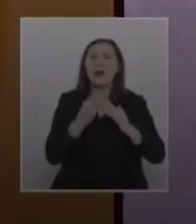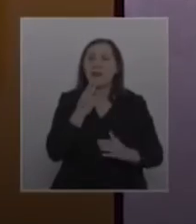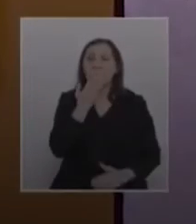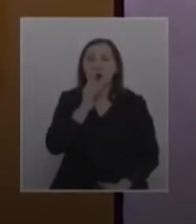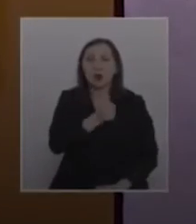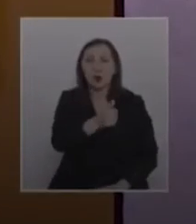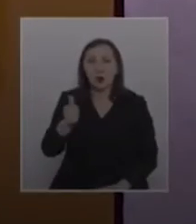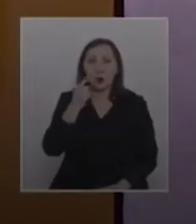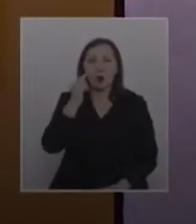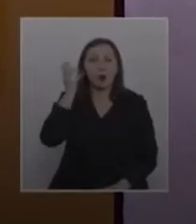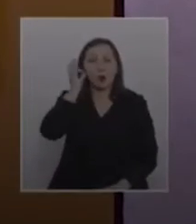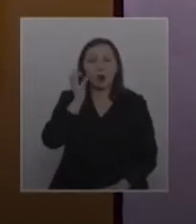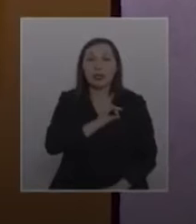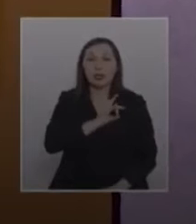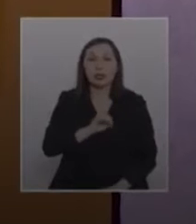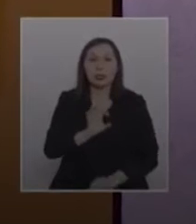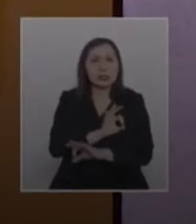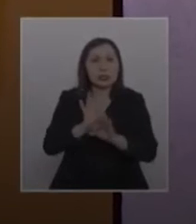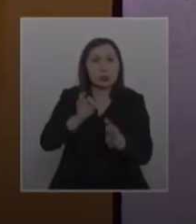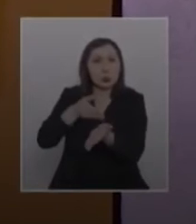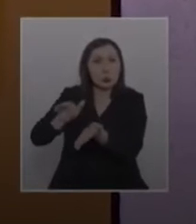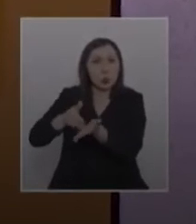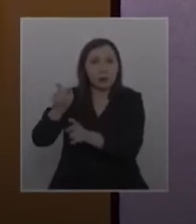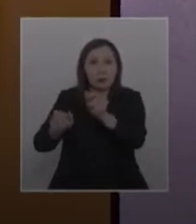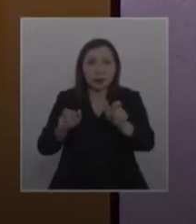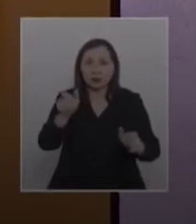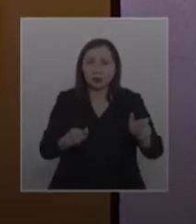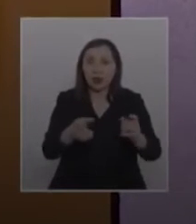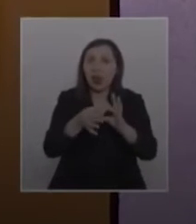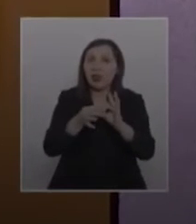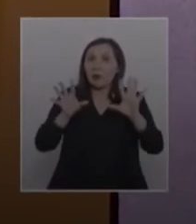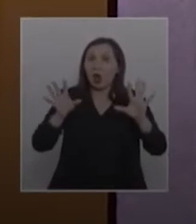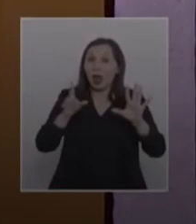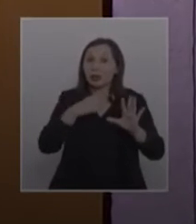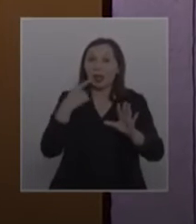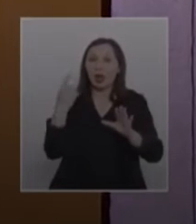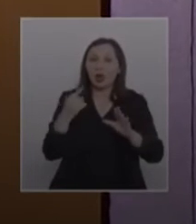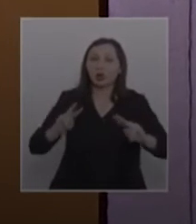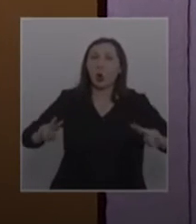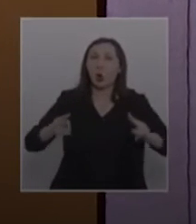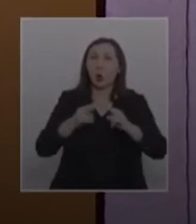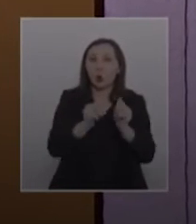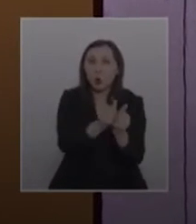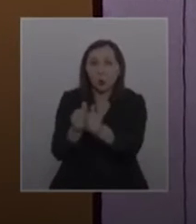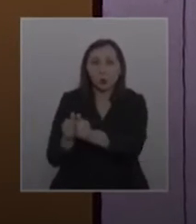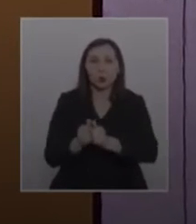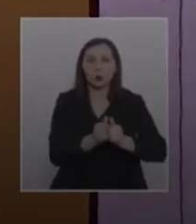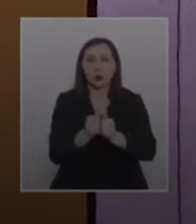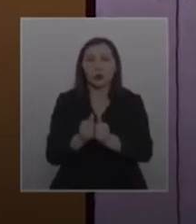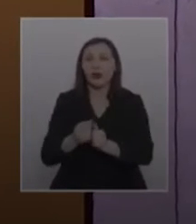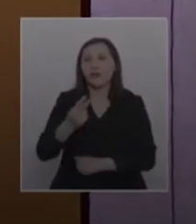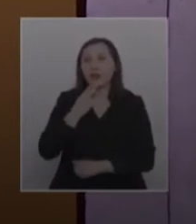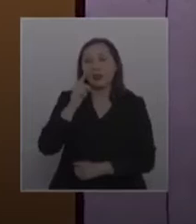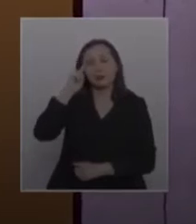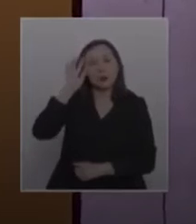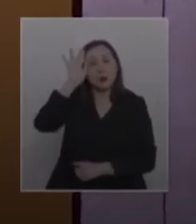muy con mucha convocatoria ciudadana bueno la primera medida que tomó el gobierno como había mencionado anteriormente